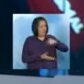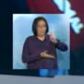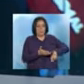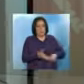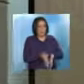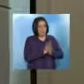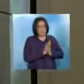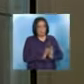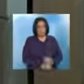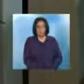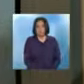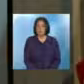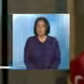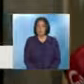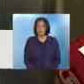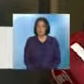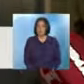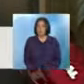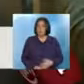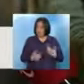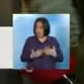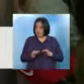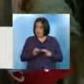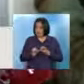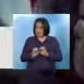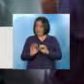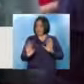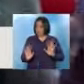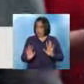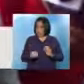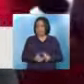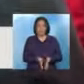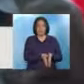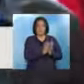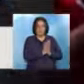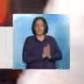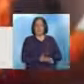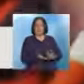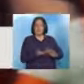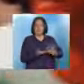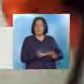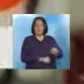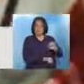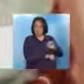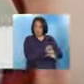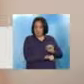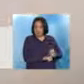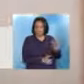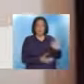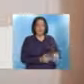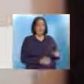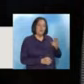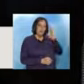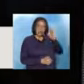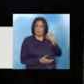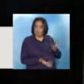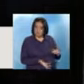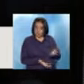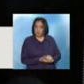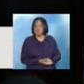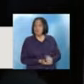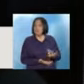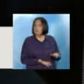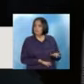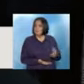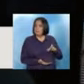solicitud. Fue claro. Tras el nuevo pedido de indulto del encarcelado expresidente Alberto Fujimori, Pedro